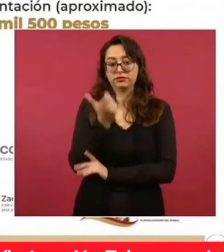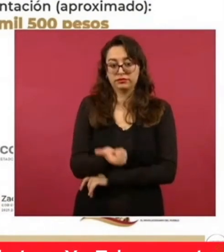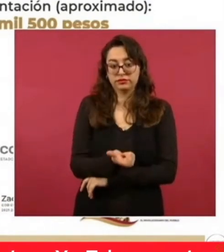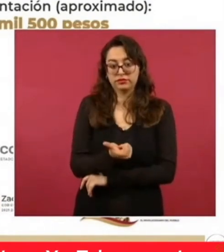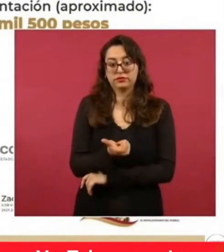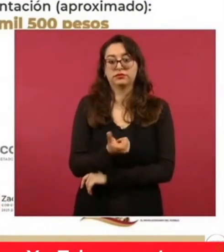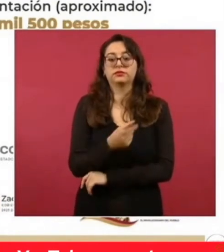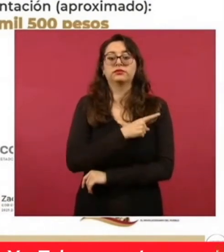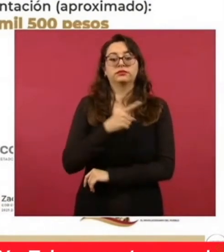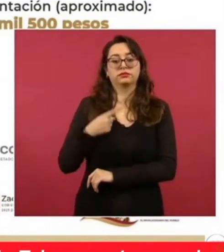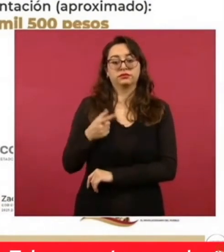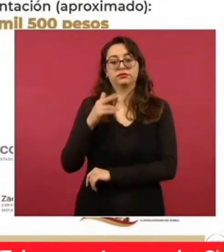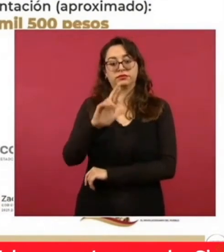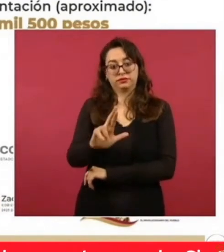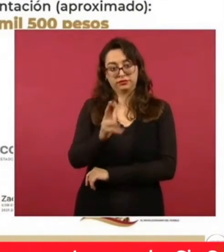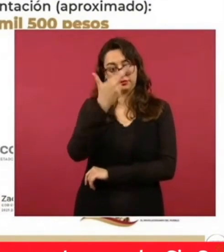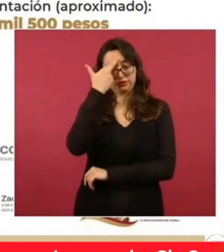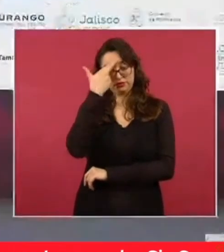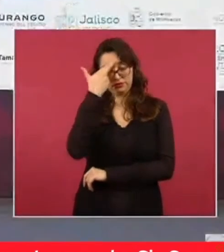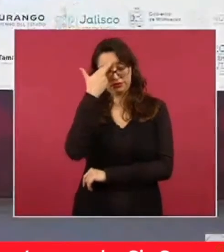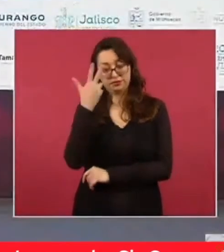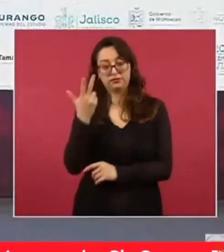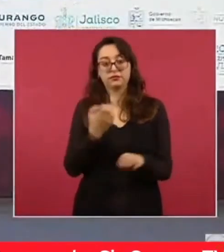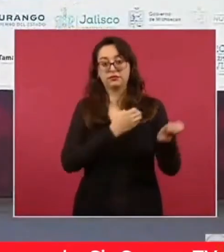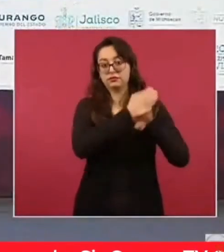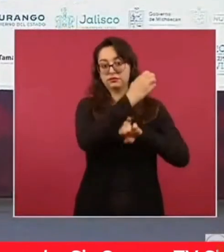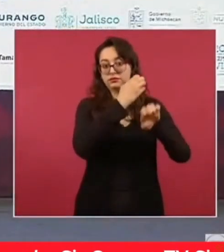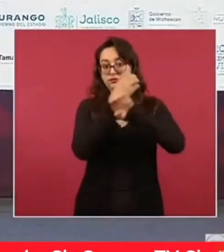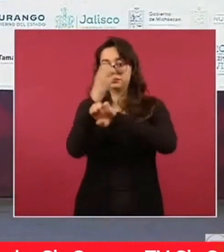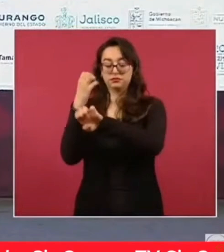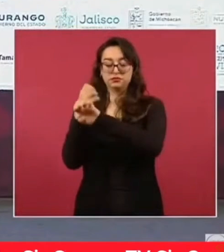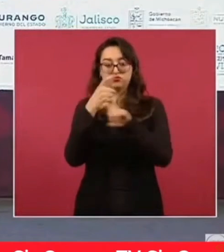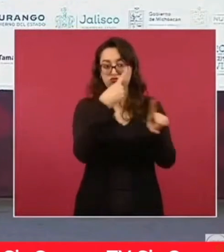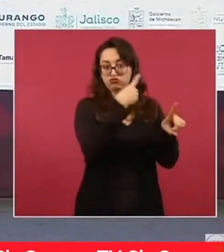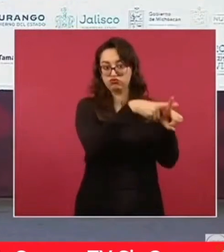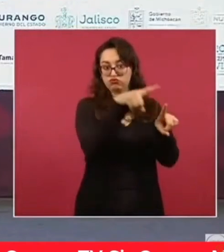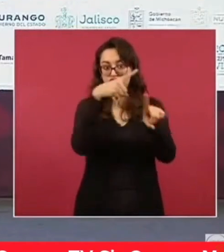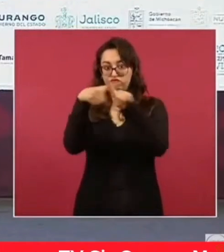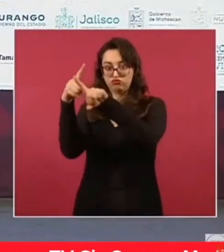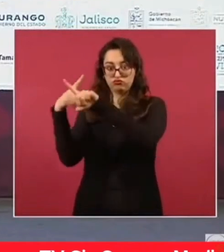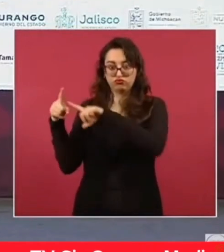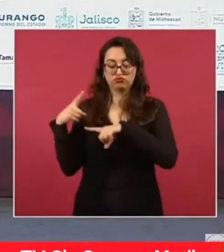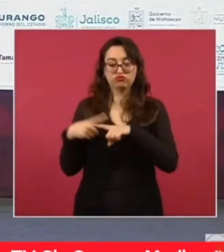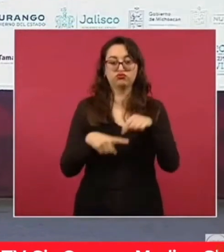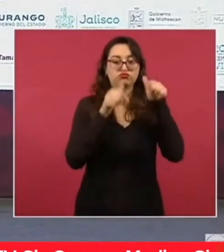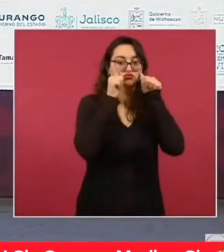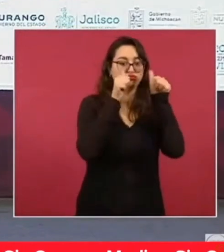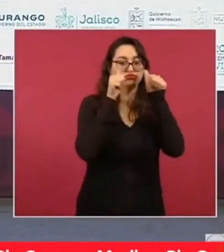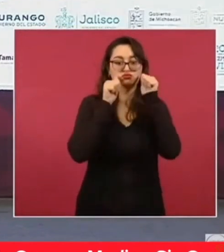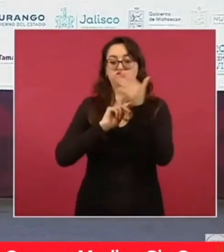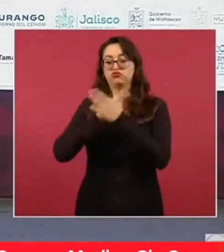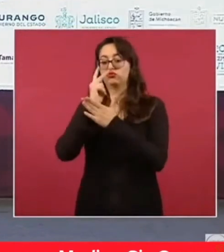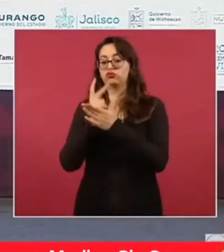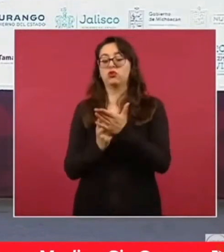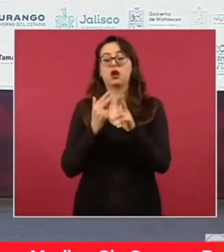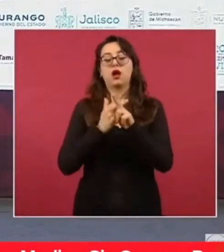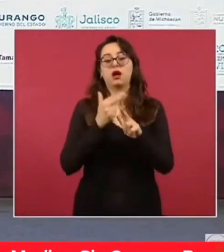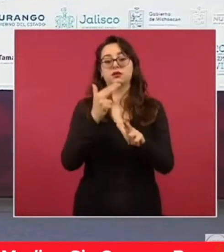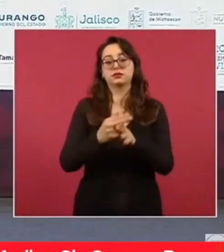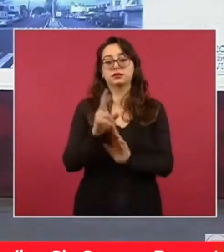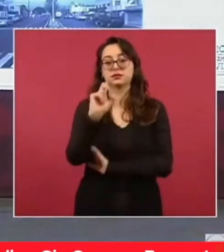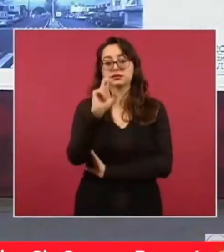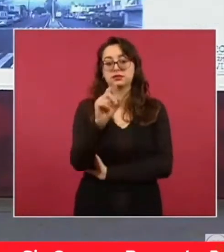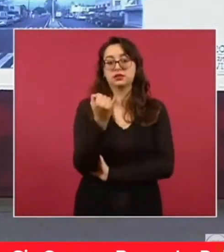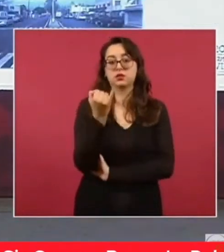recordar que estamos en todos estos estados y que el programa continuará hasta el 30 de junio de